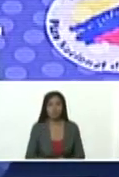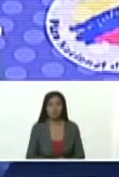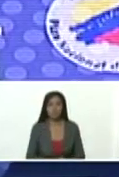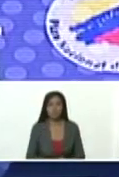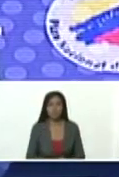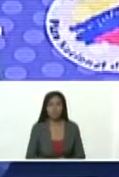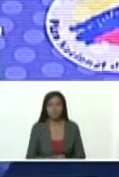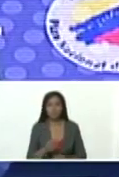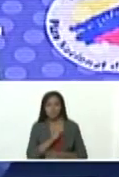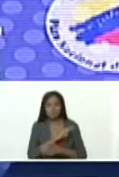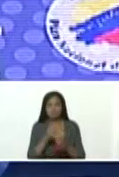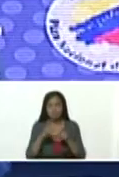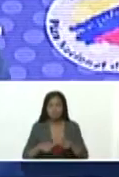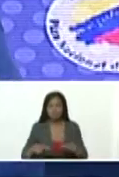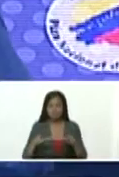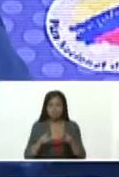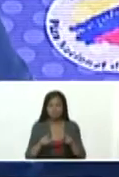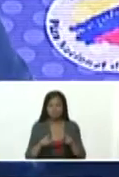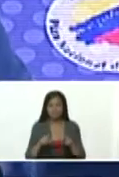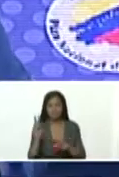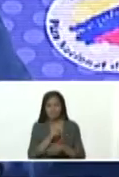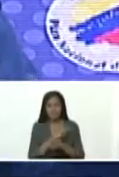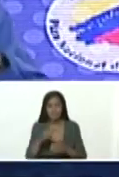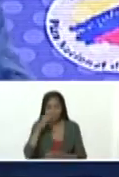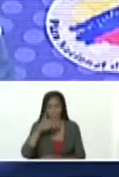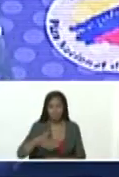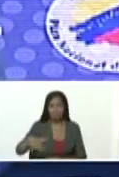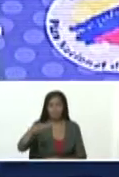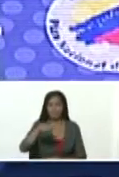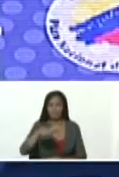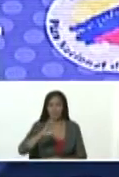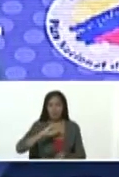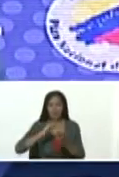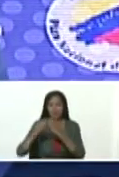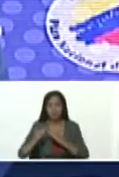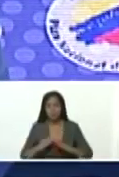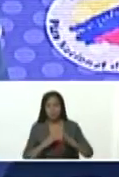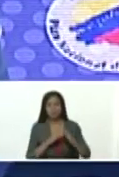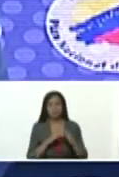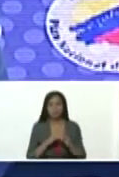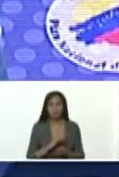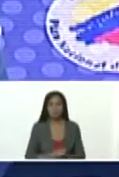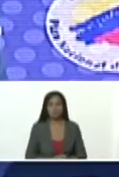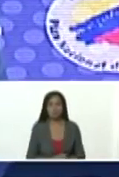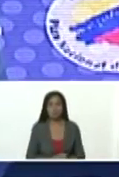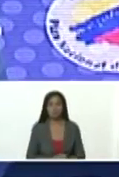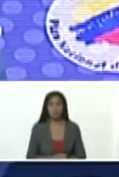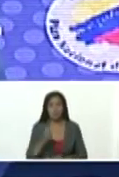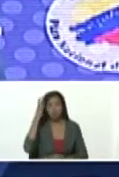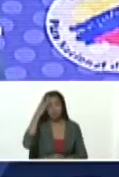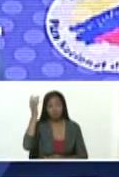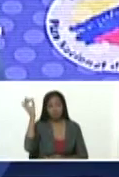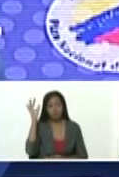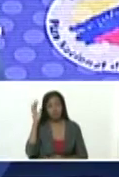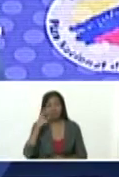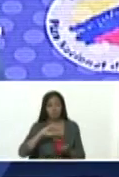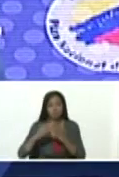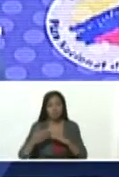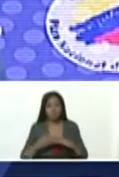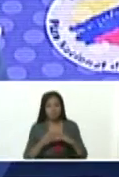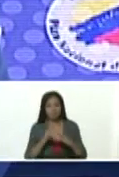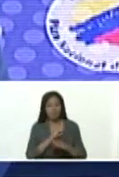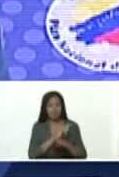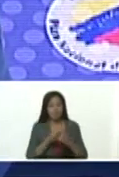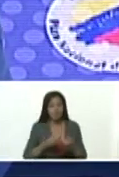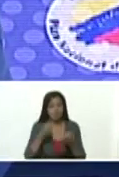El poder del lugar, el poder del pueblo, la comuna, los consejos comunales, el poder